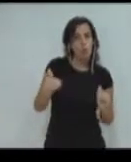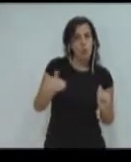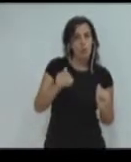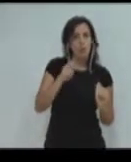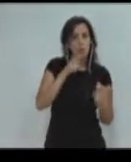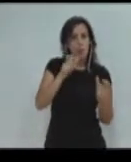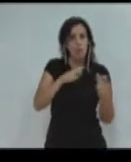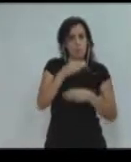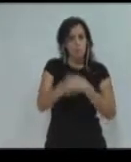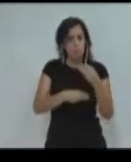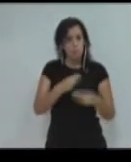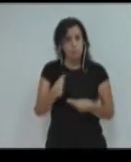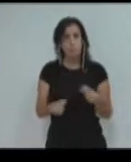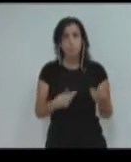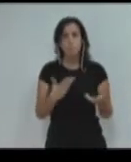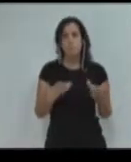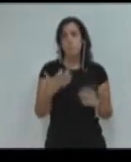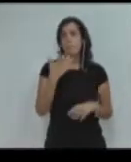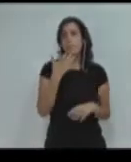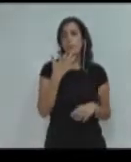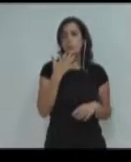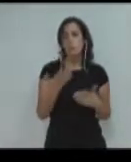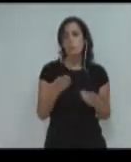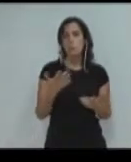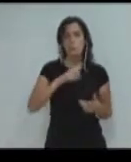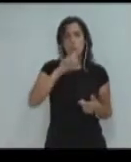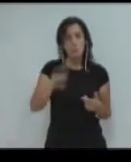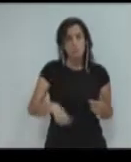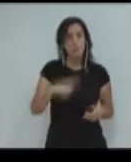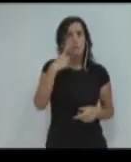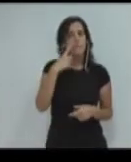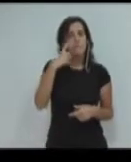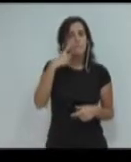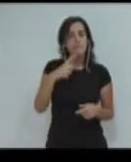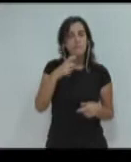usando, ver, por ejemplo, también si